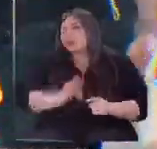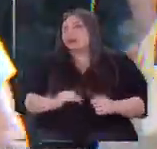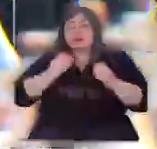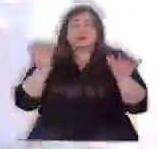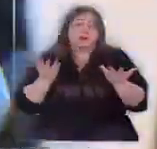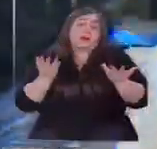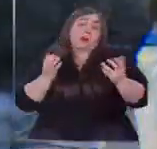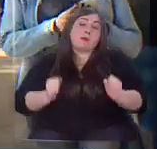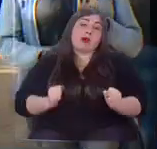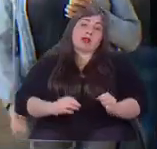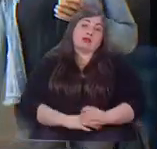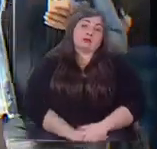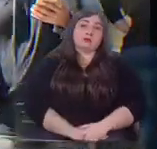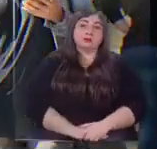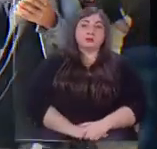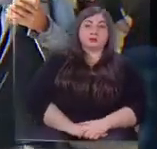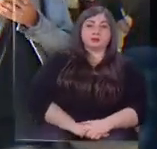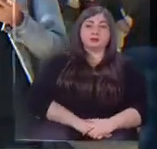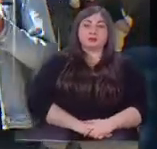puede.